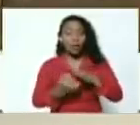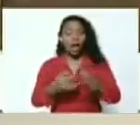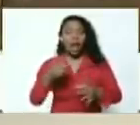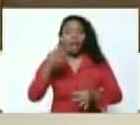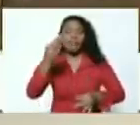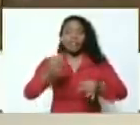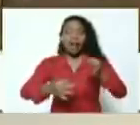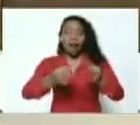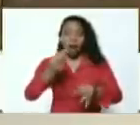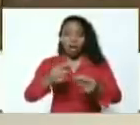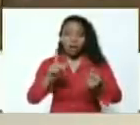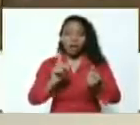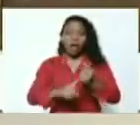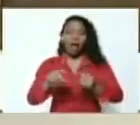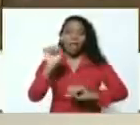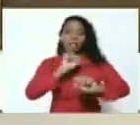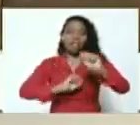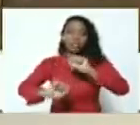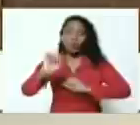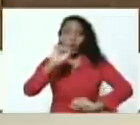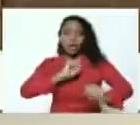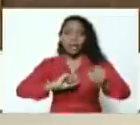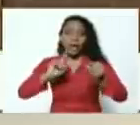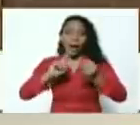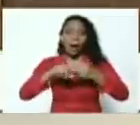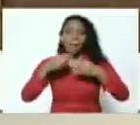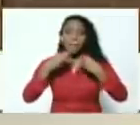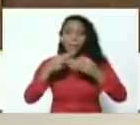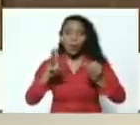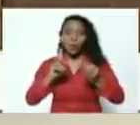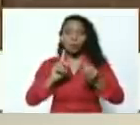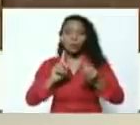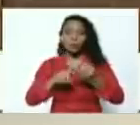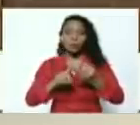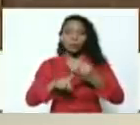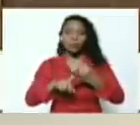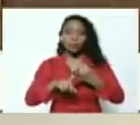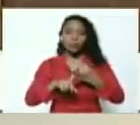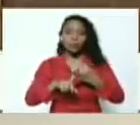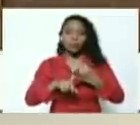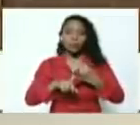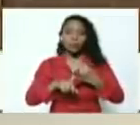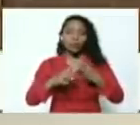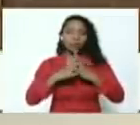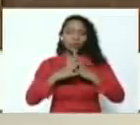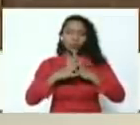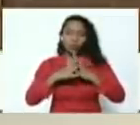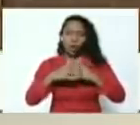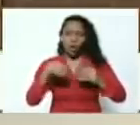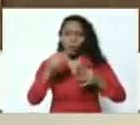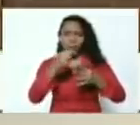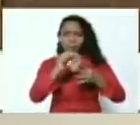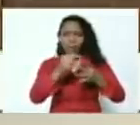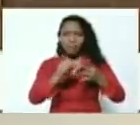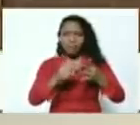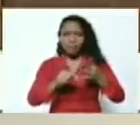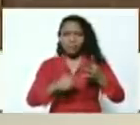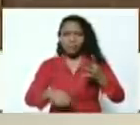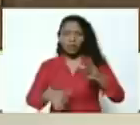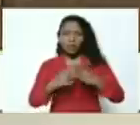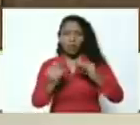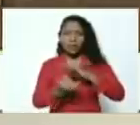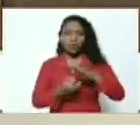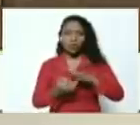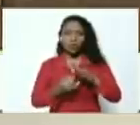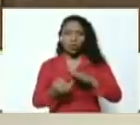Fiscalía, la Defensoría Pública, la Defensoría del Pueblo, bueno, todos los... Ya en